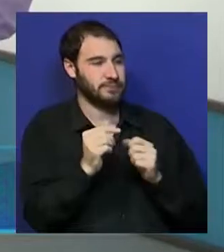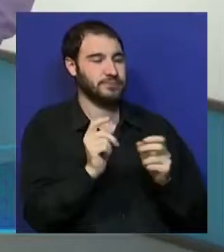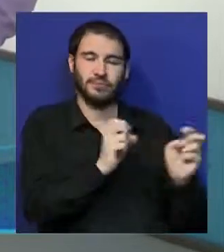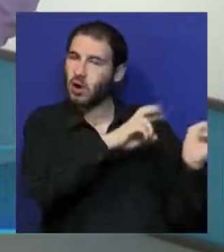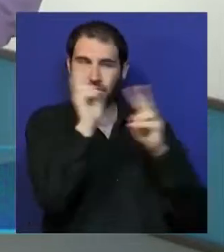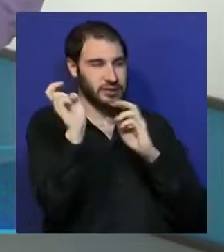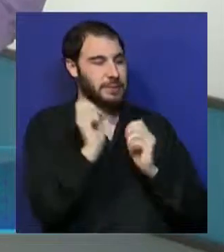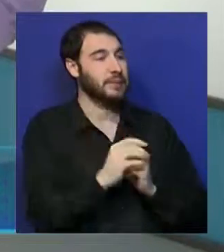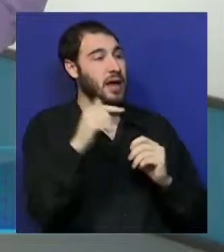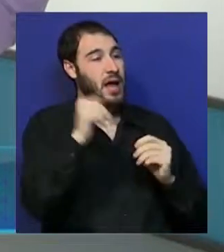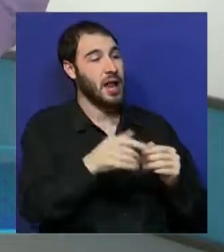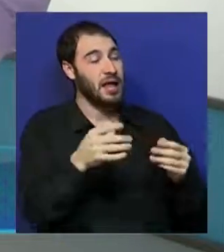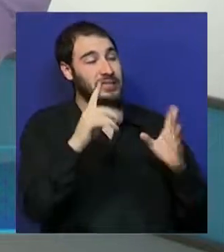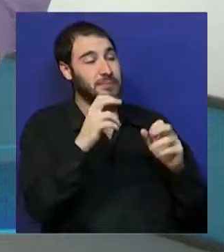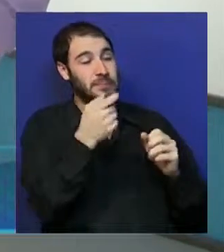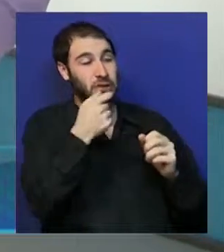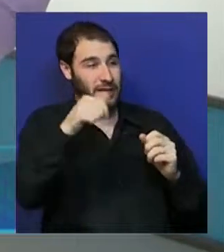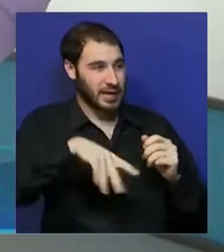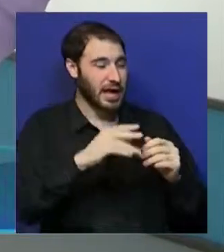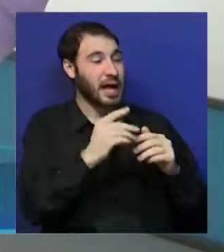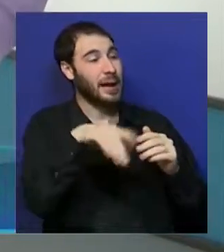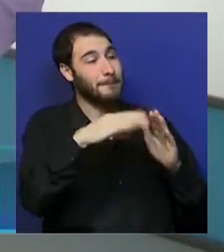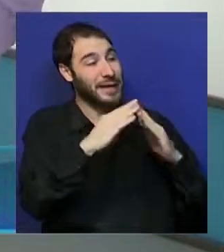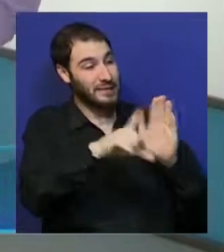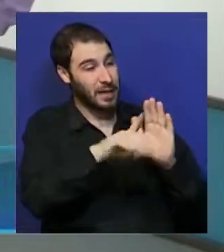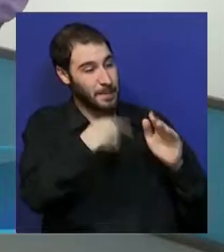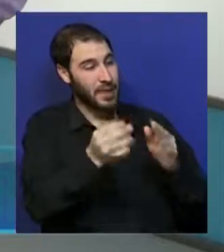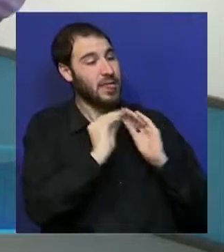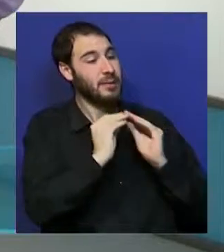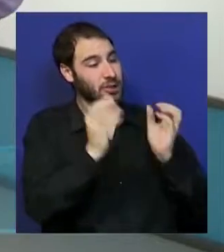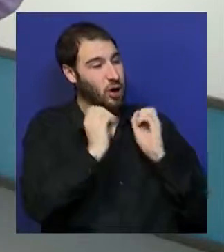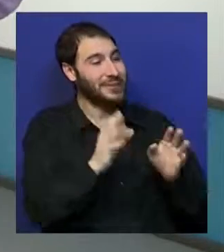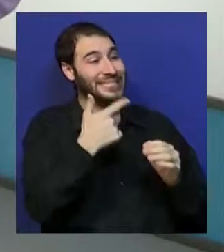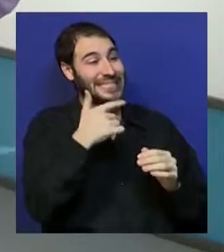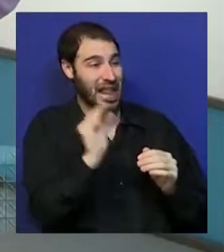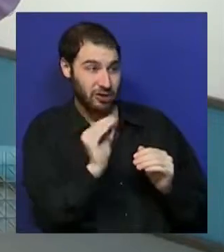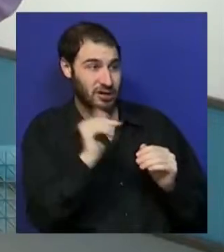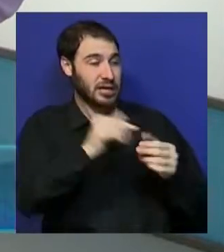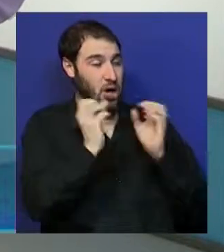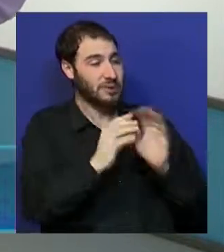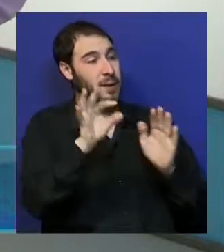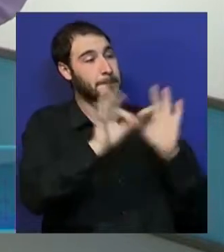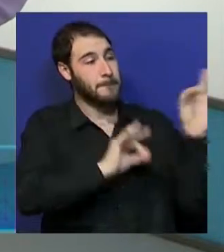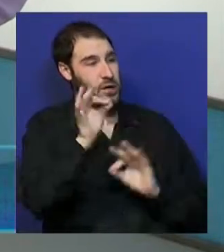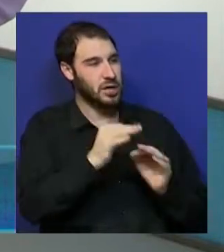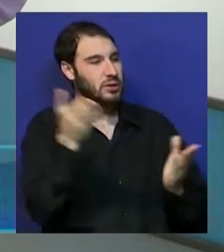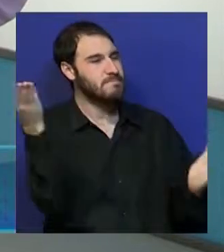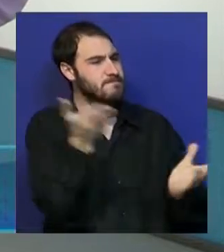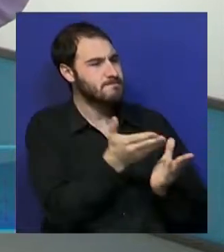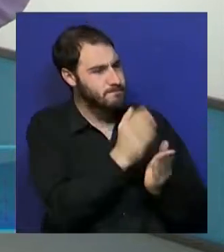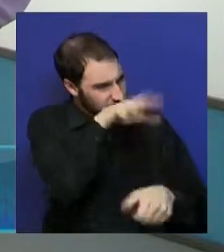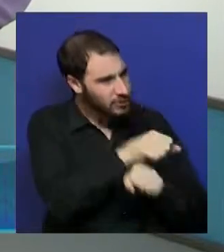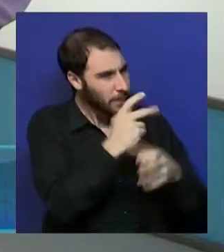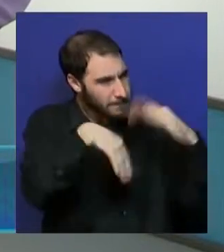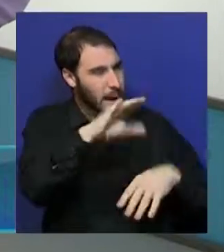Cambiamos de tema y nos metemos de lleno en la coyuntura local. La actividad mañana en la legislatura se va a empezar a tratar en senadores el proyecto que busca endurecer las prisiones